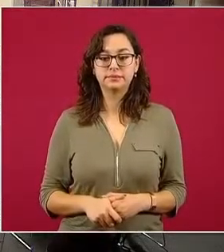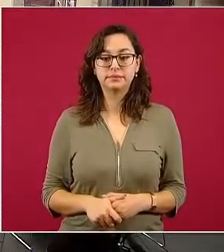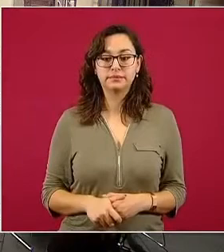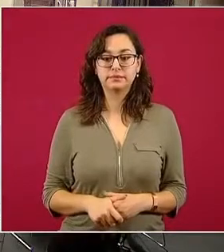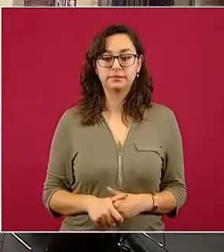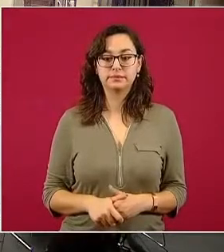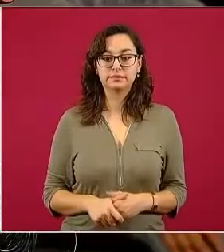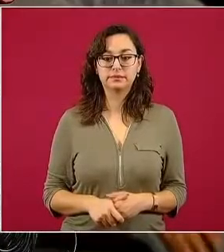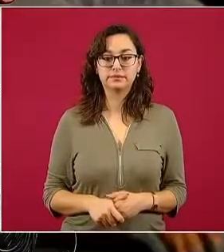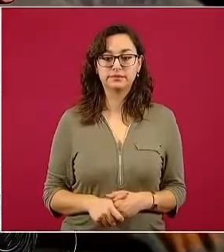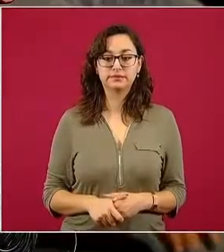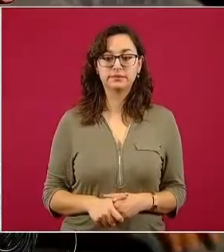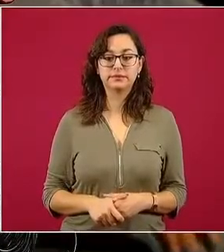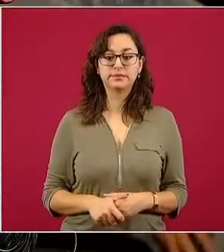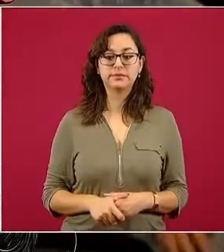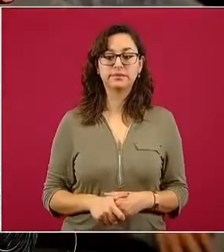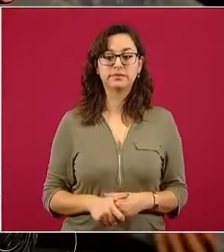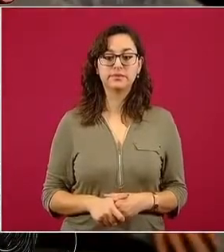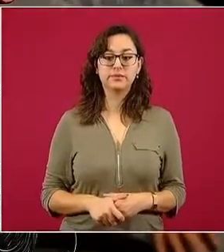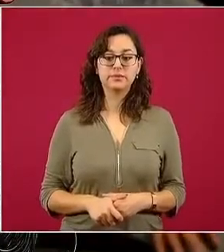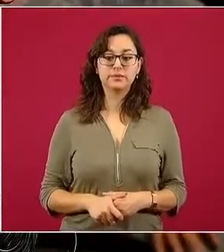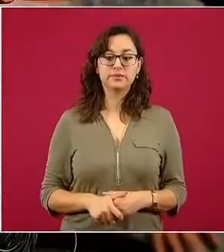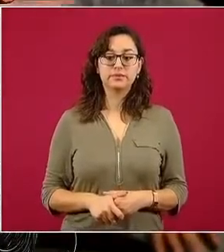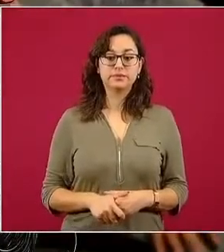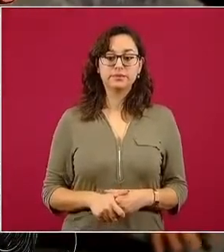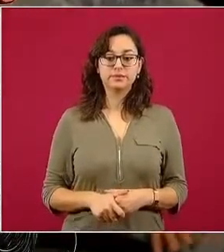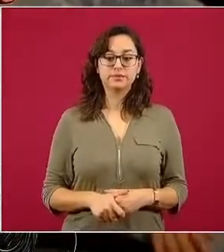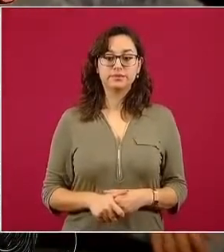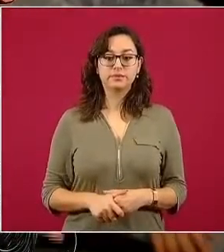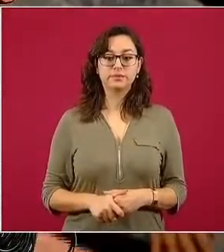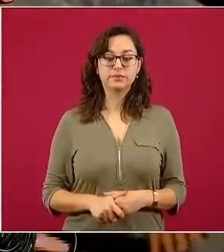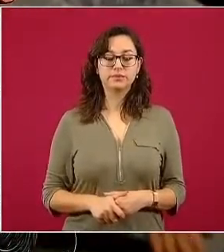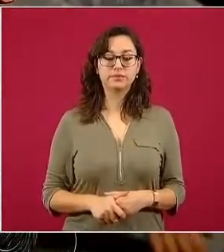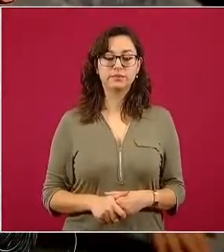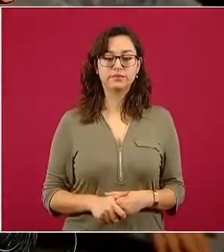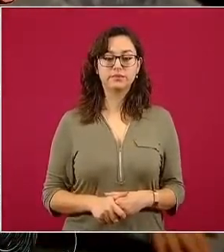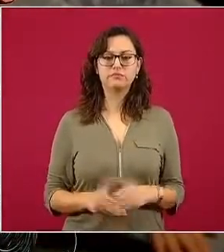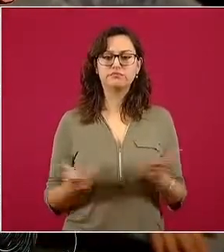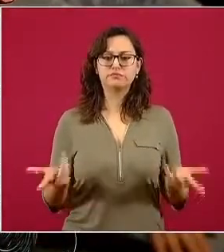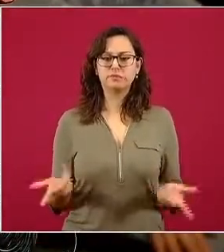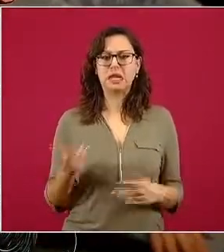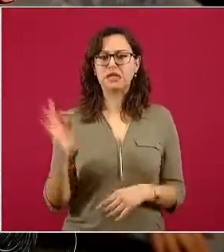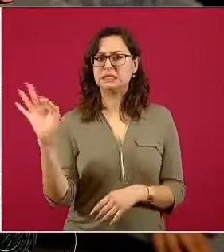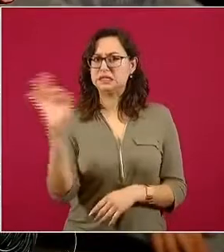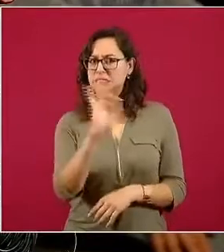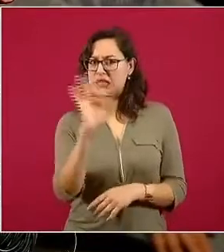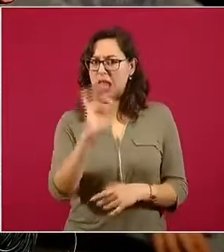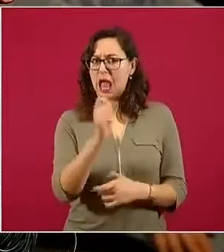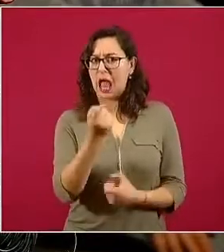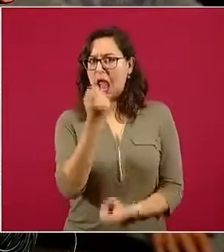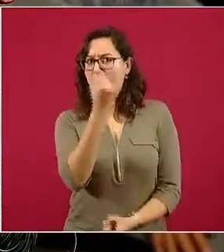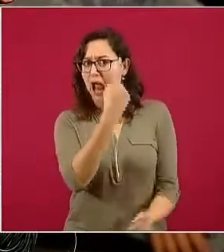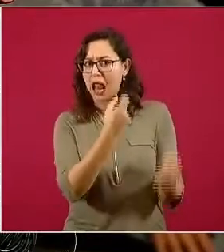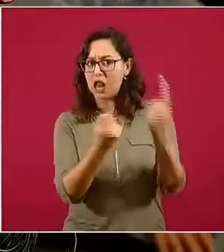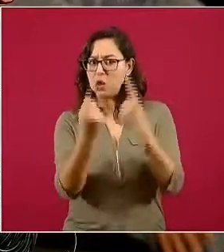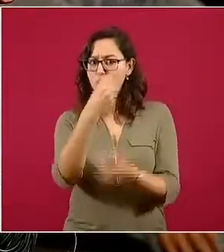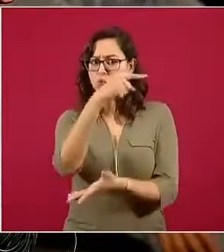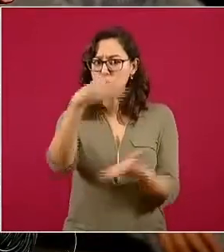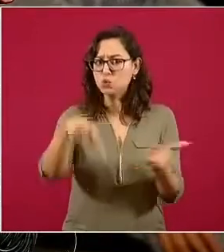entiendo que a lo mejor van a existir como lugares masivos de vacunación. ¿Por qué no utilizar